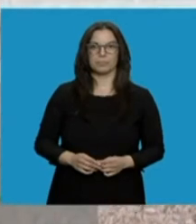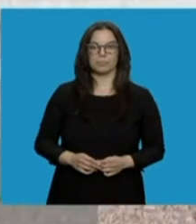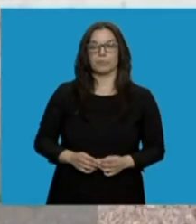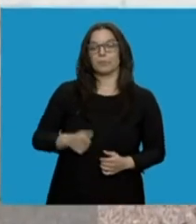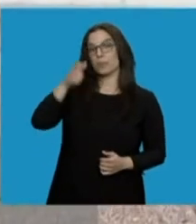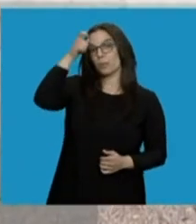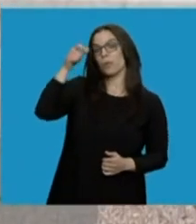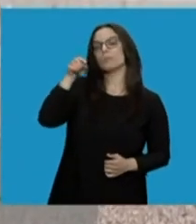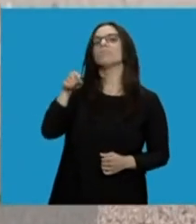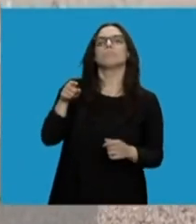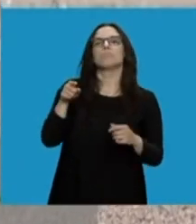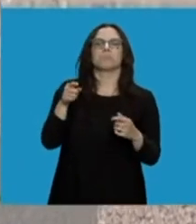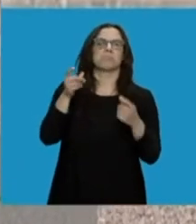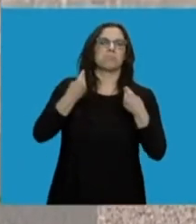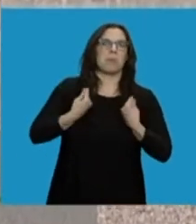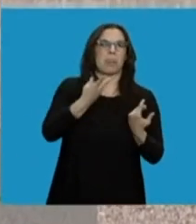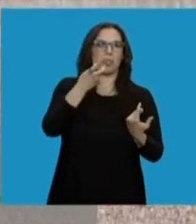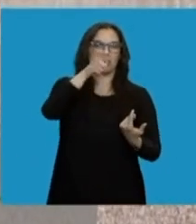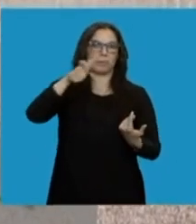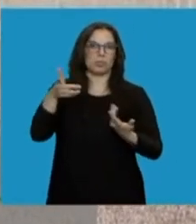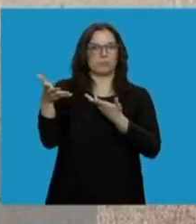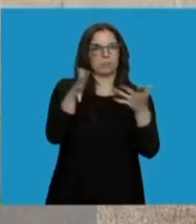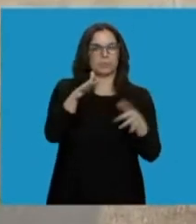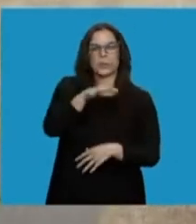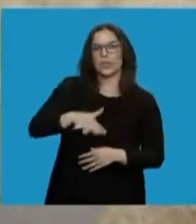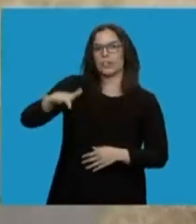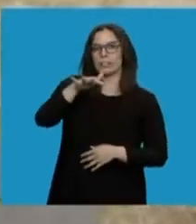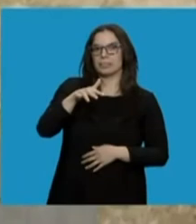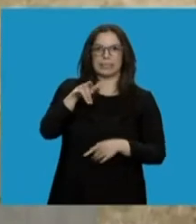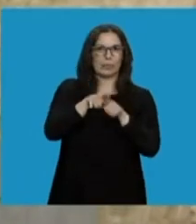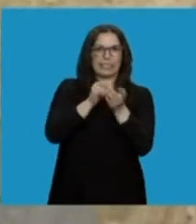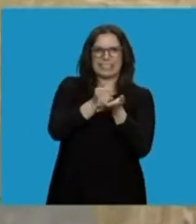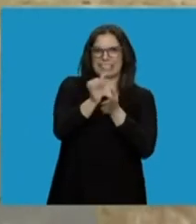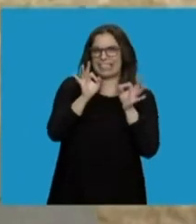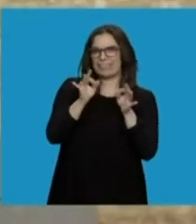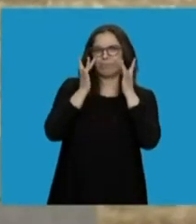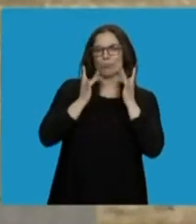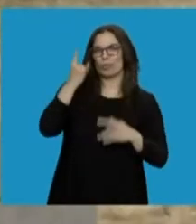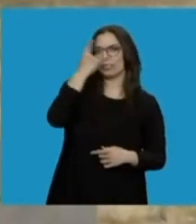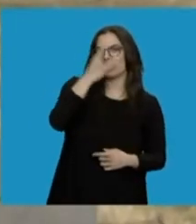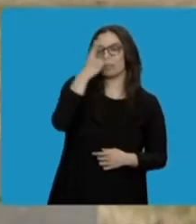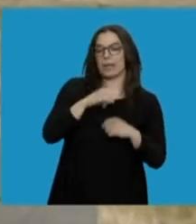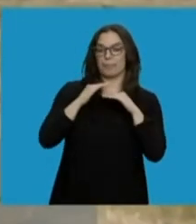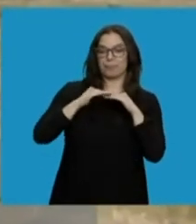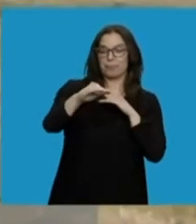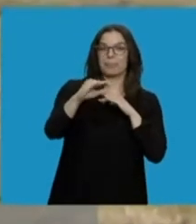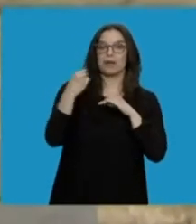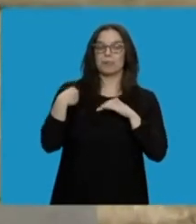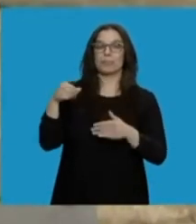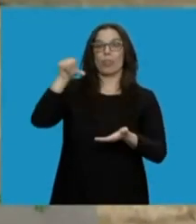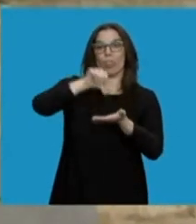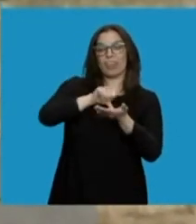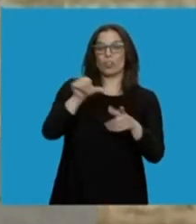Retortillo es un municipio de unos 200 habitantes que se encuentra ubicado en pleno Campo Charro, una llanura que se encuentra en el centro oeste